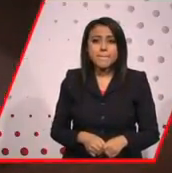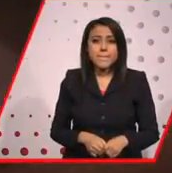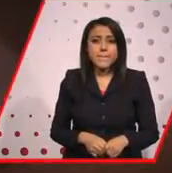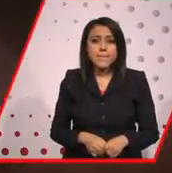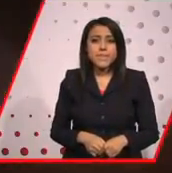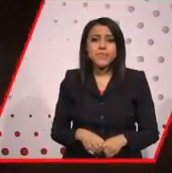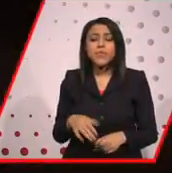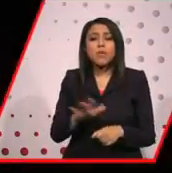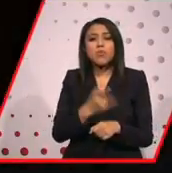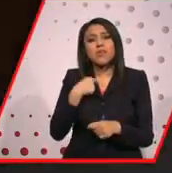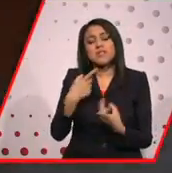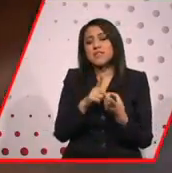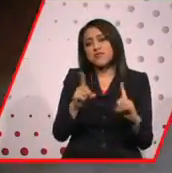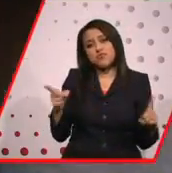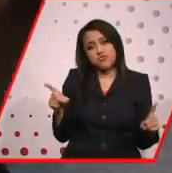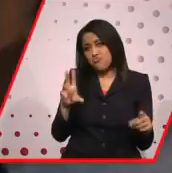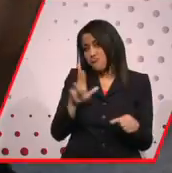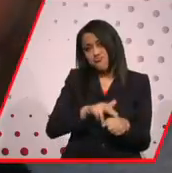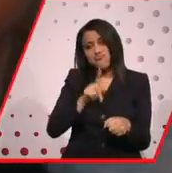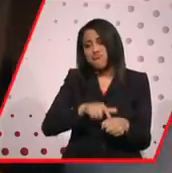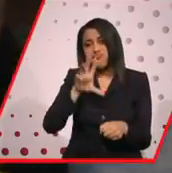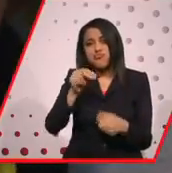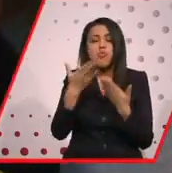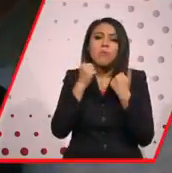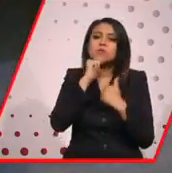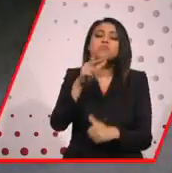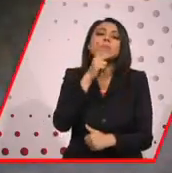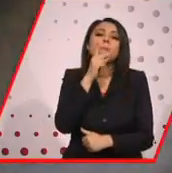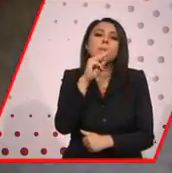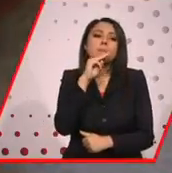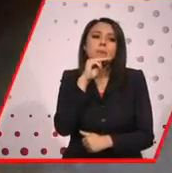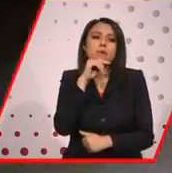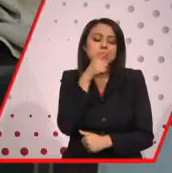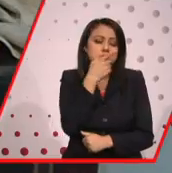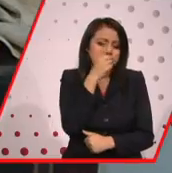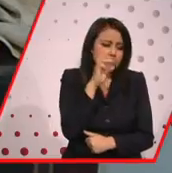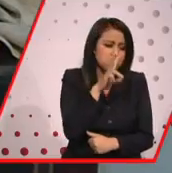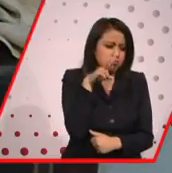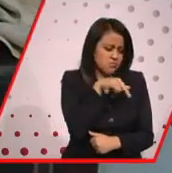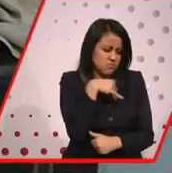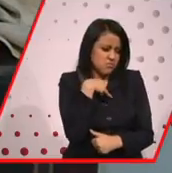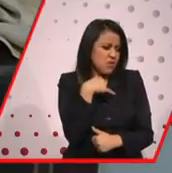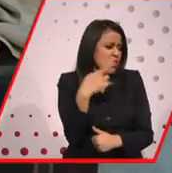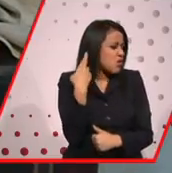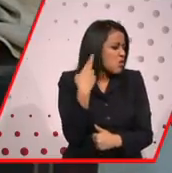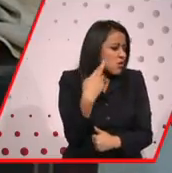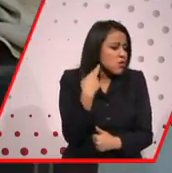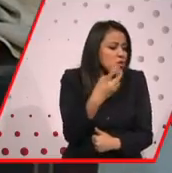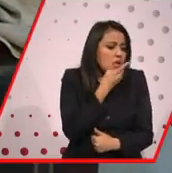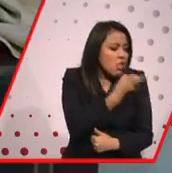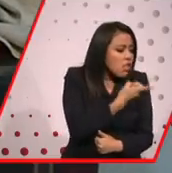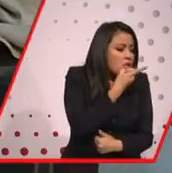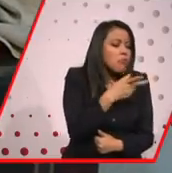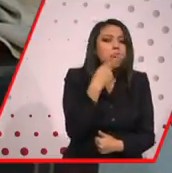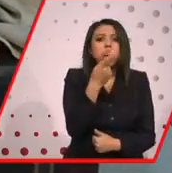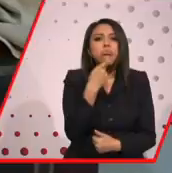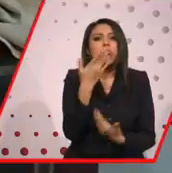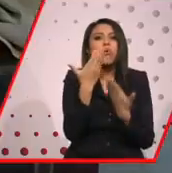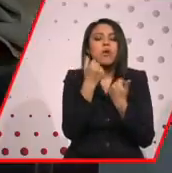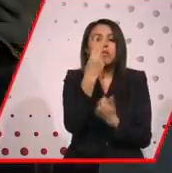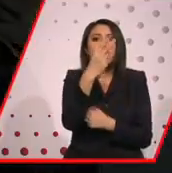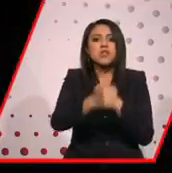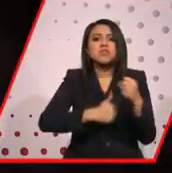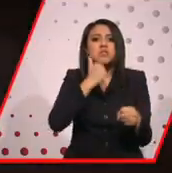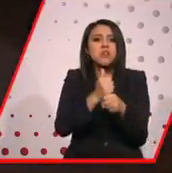no ha llevado un desarrollo normal. Sus padres descubrieron que no lograba entender ni escuchar sus voces cuando tan solo tenía 3